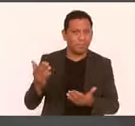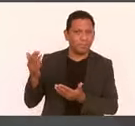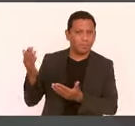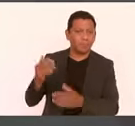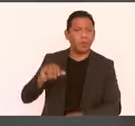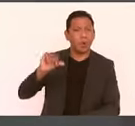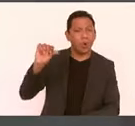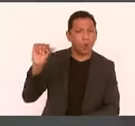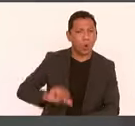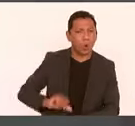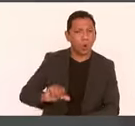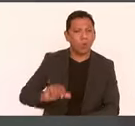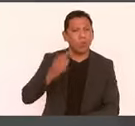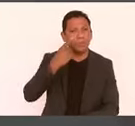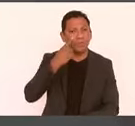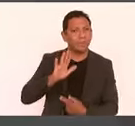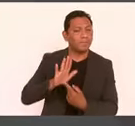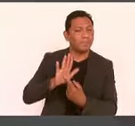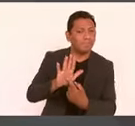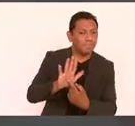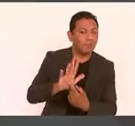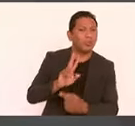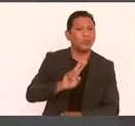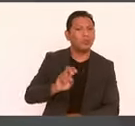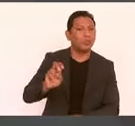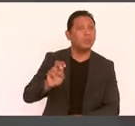Al día de hoy ha recibido cerca de